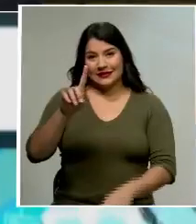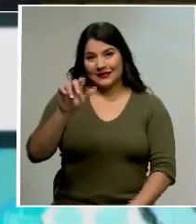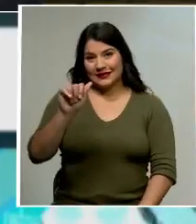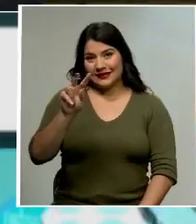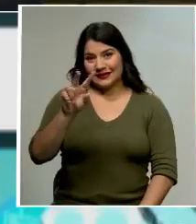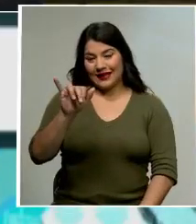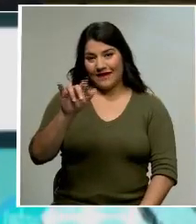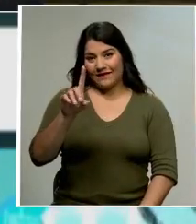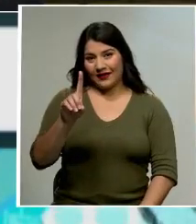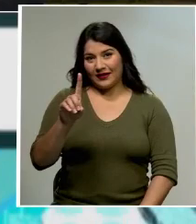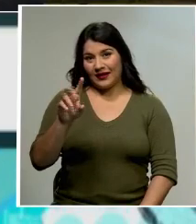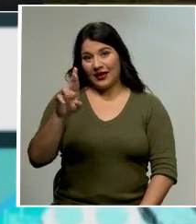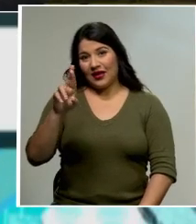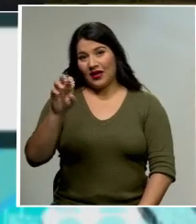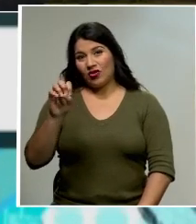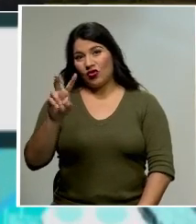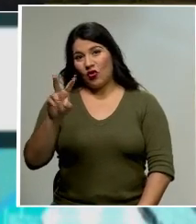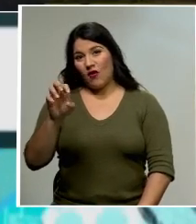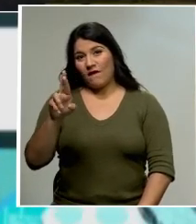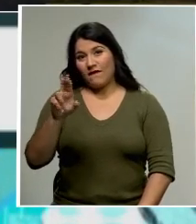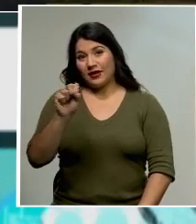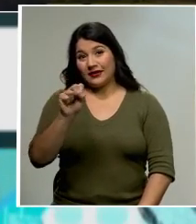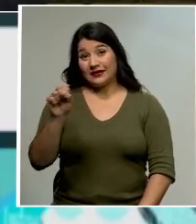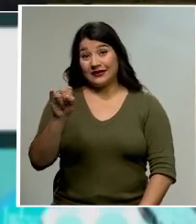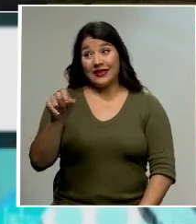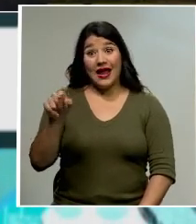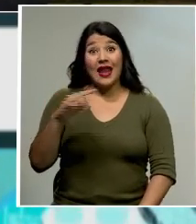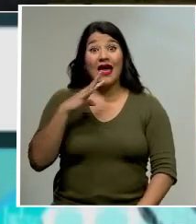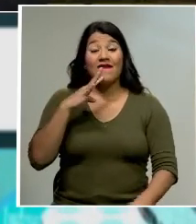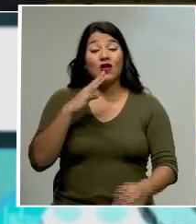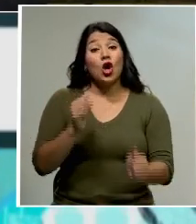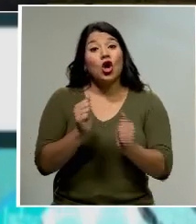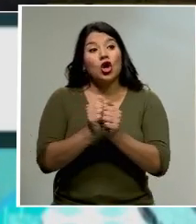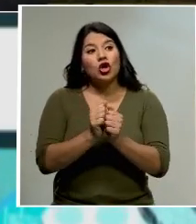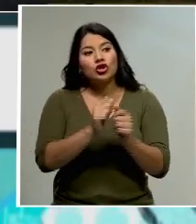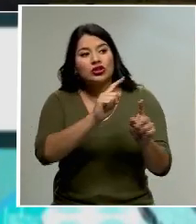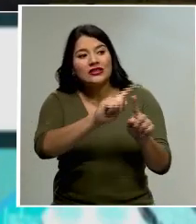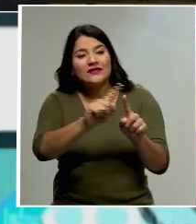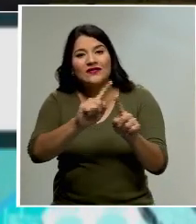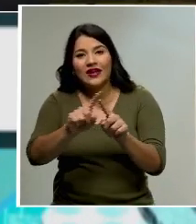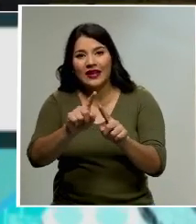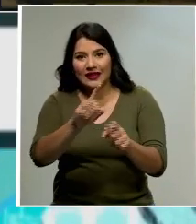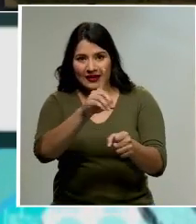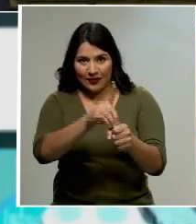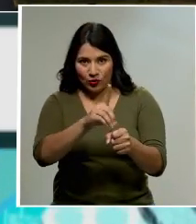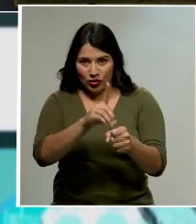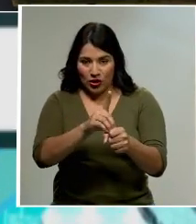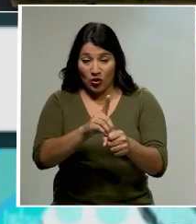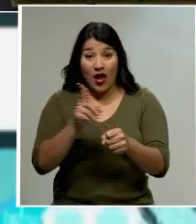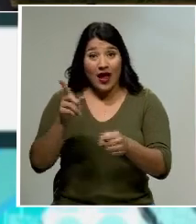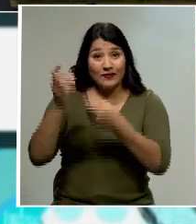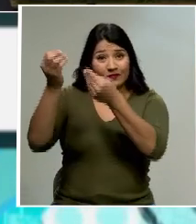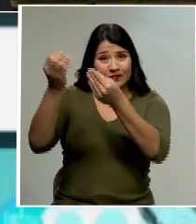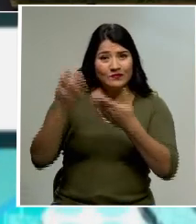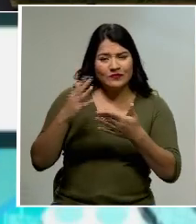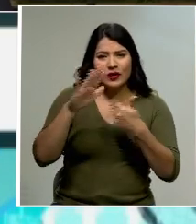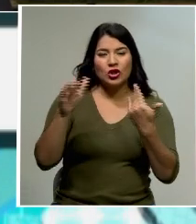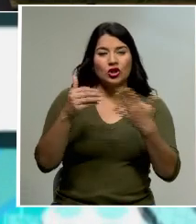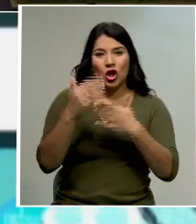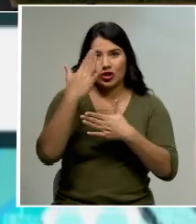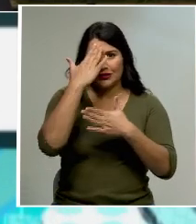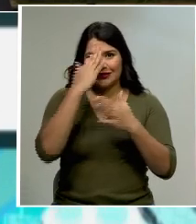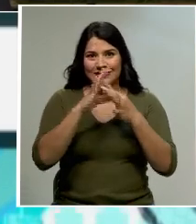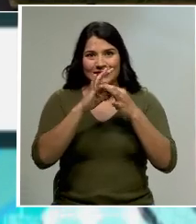habló con diferentes actores relacionados a este tema y nos informa lo último que se sabe sobre